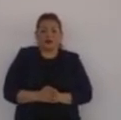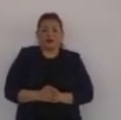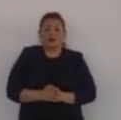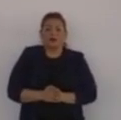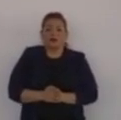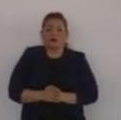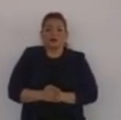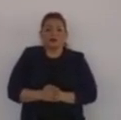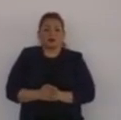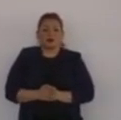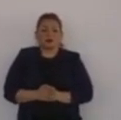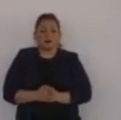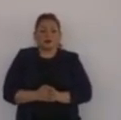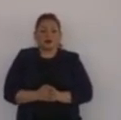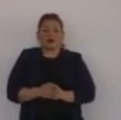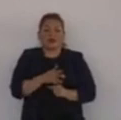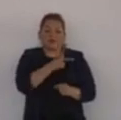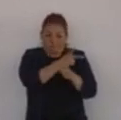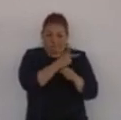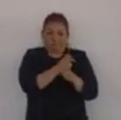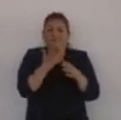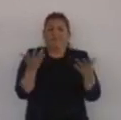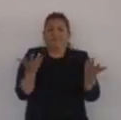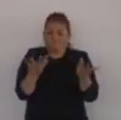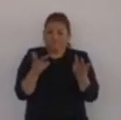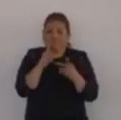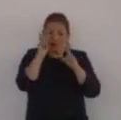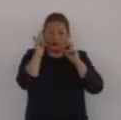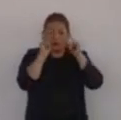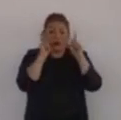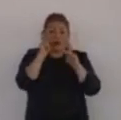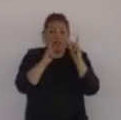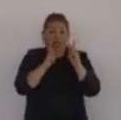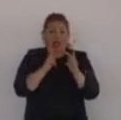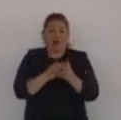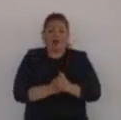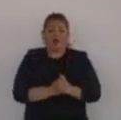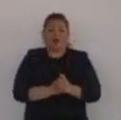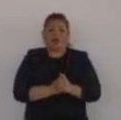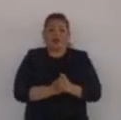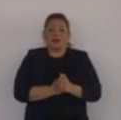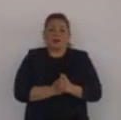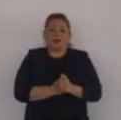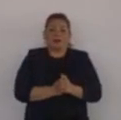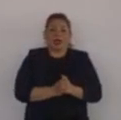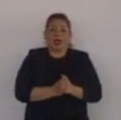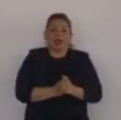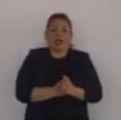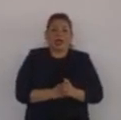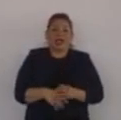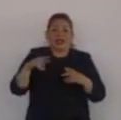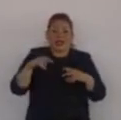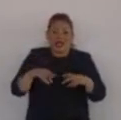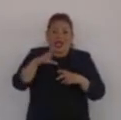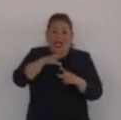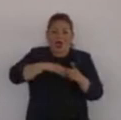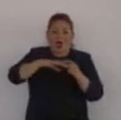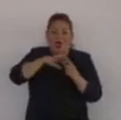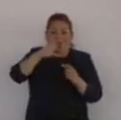recientemente los invito a que hagan una visita por lo que hemos estado haciendo en el bosque de